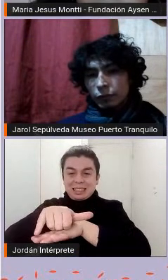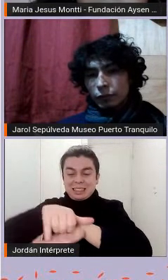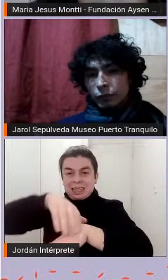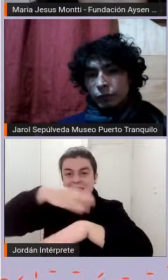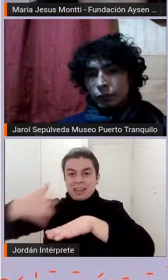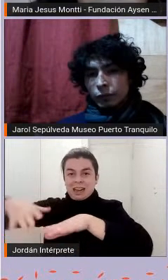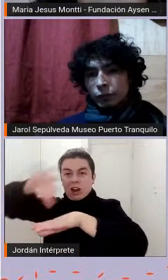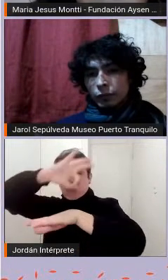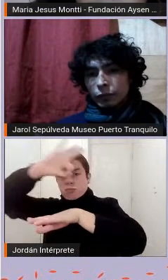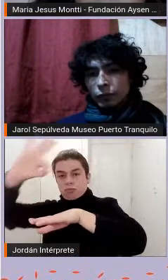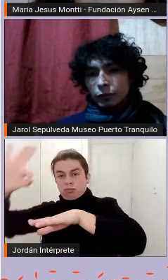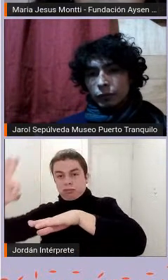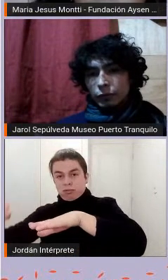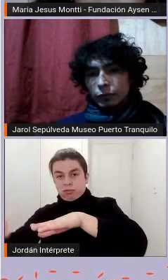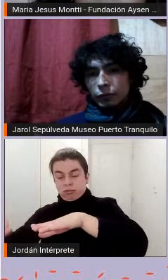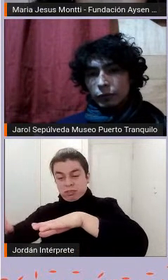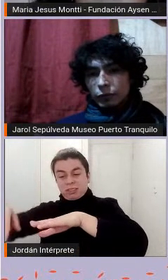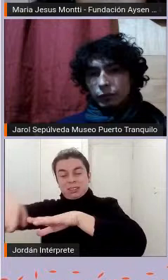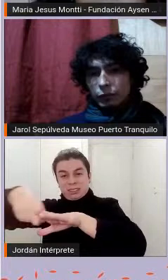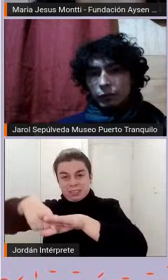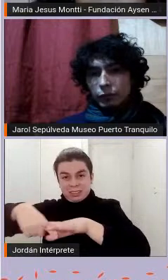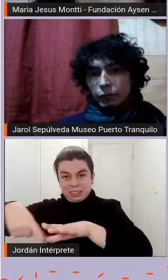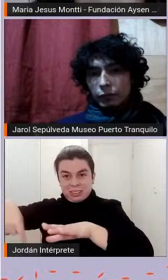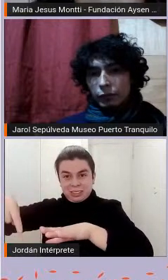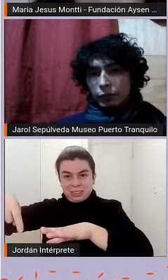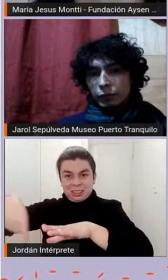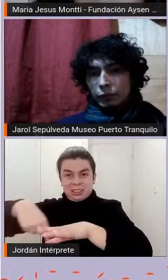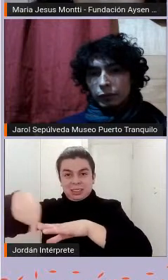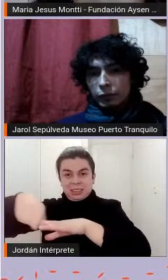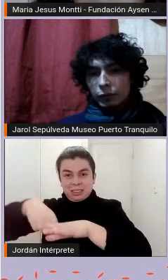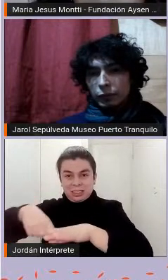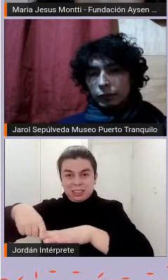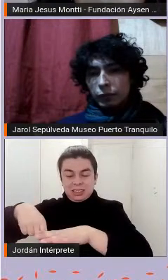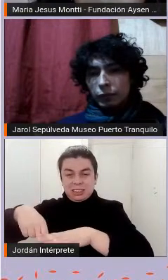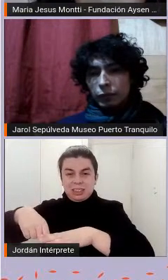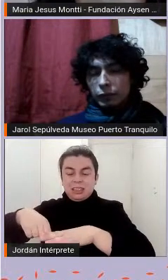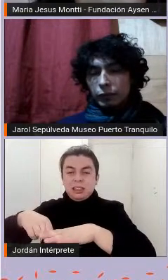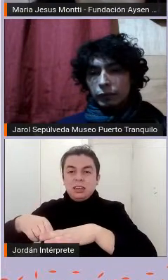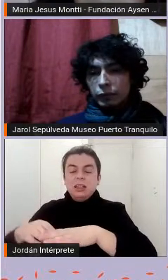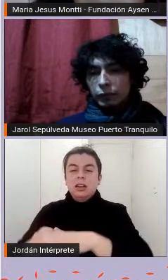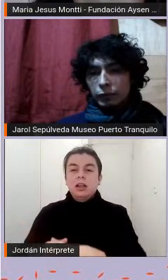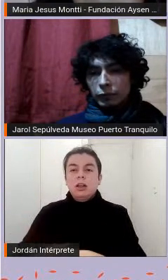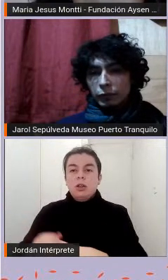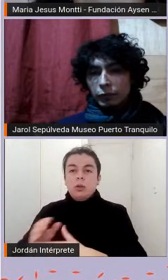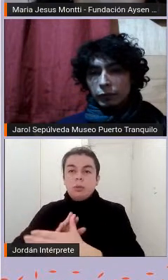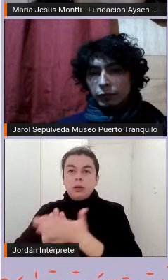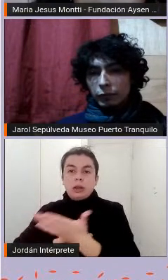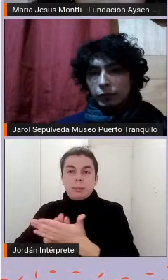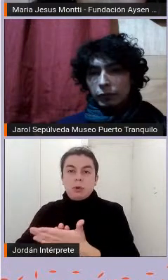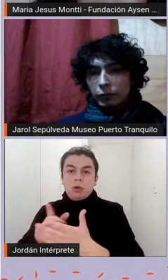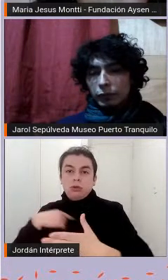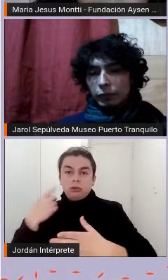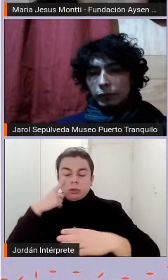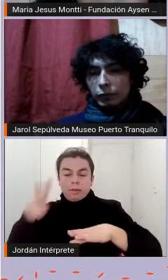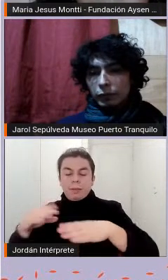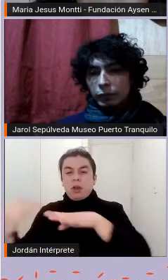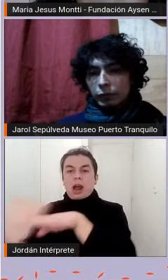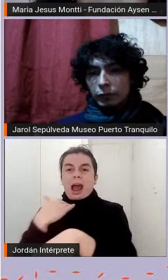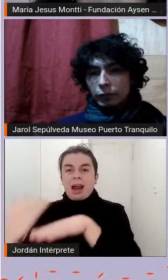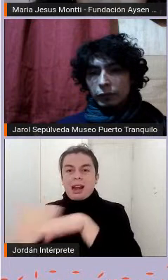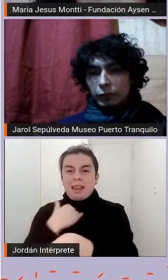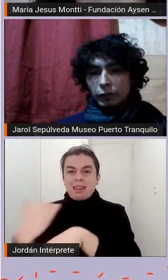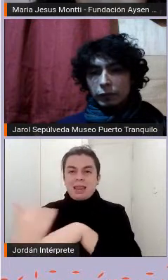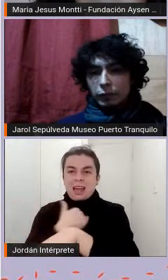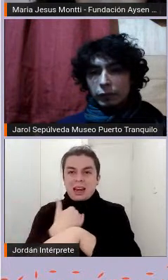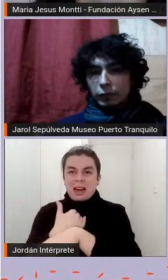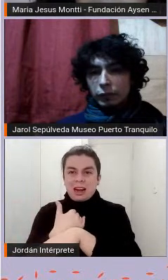observan, si uno se proyecta hacia la carretera, podemos observar que